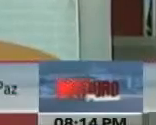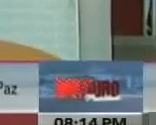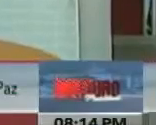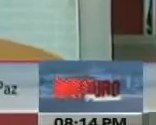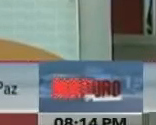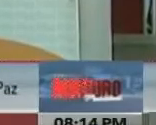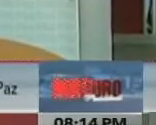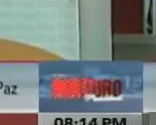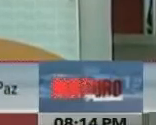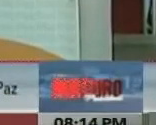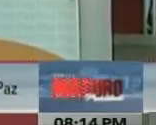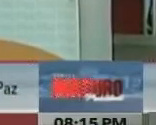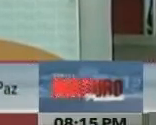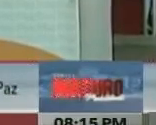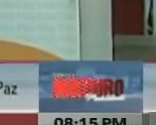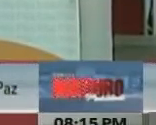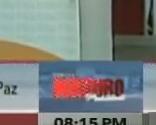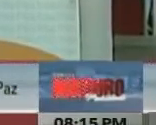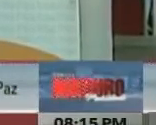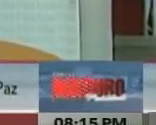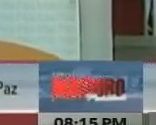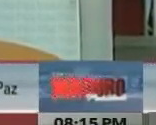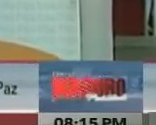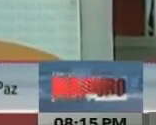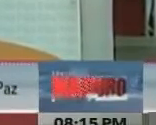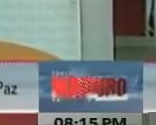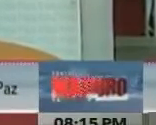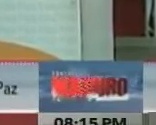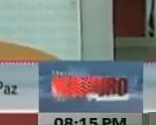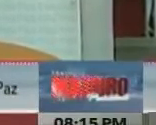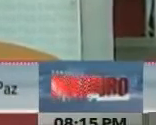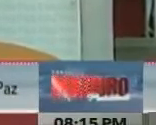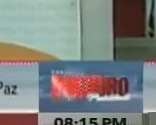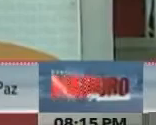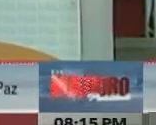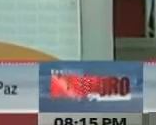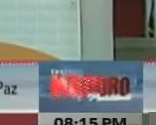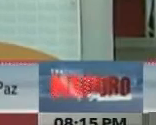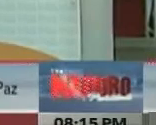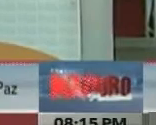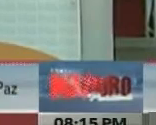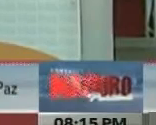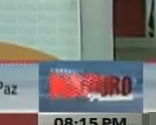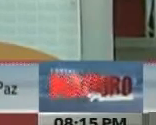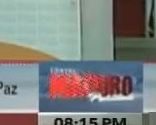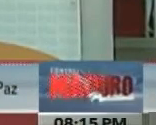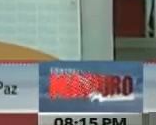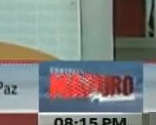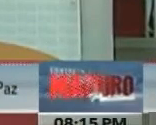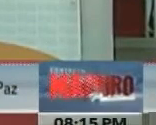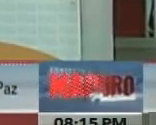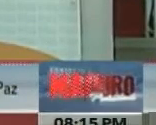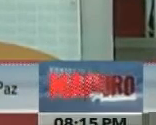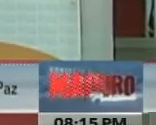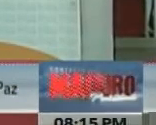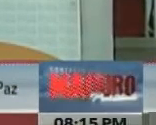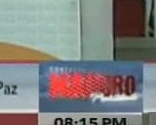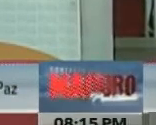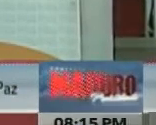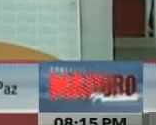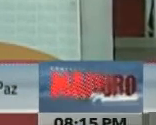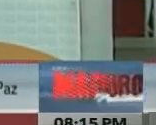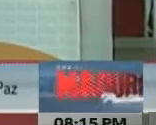Ah, mira, hablando de cosas sabrosas, tenemos el jueves 3